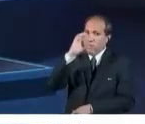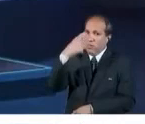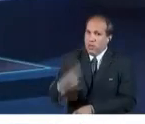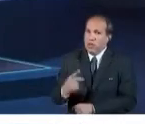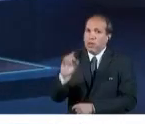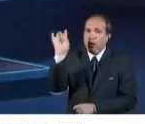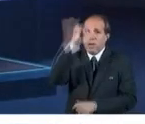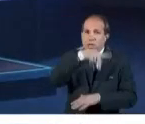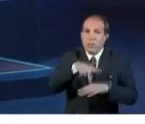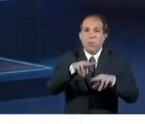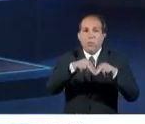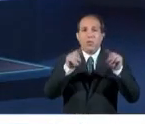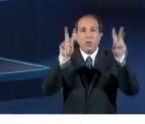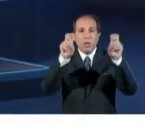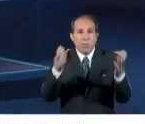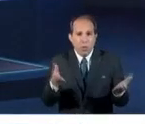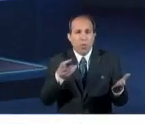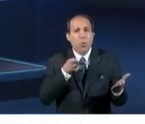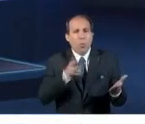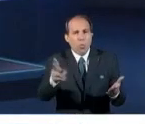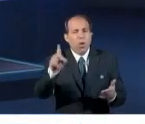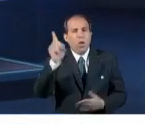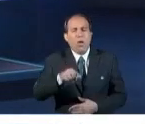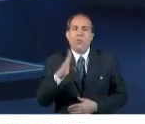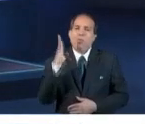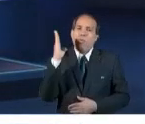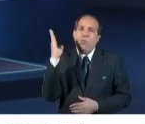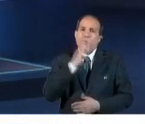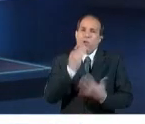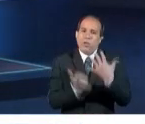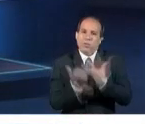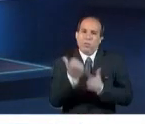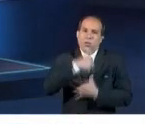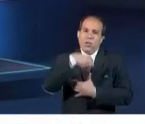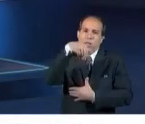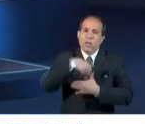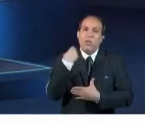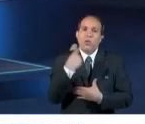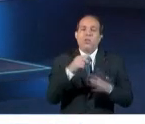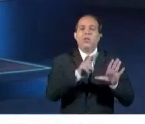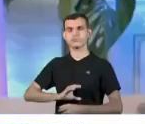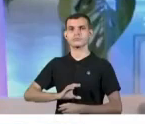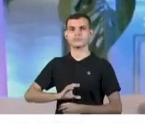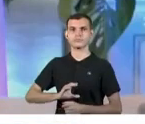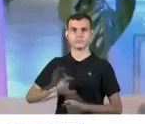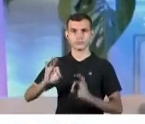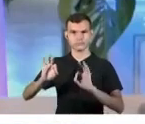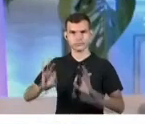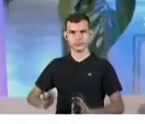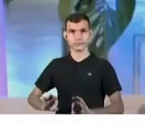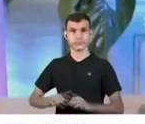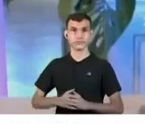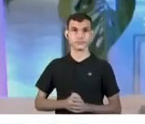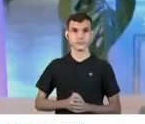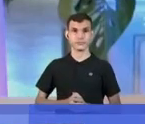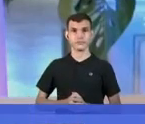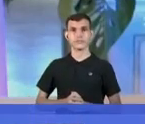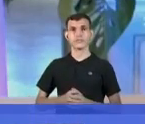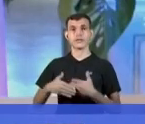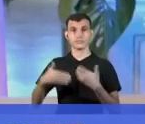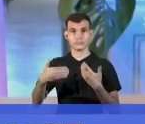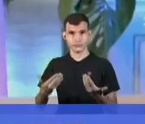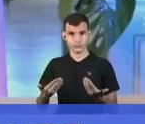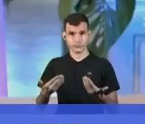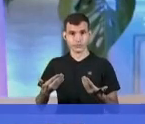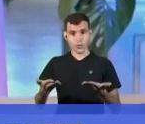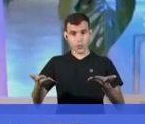el fortalecimiento del libre comercio, según un comunicado emitido al cierre sin la adhesión de Uruguay. Durante la presidencia pro tempore que